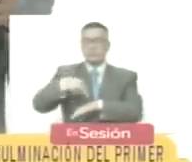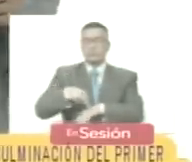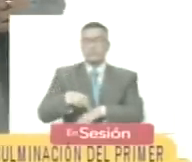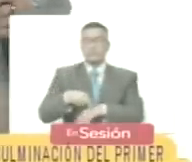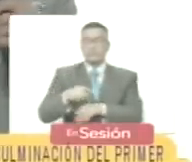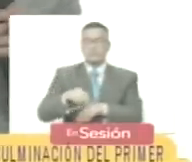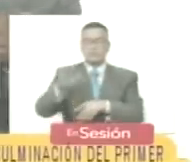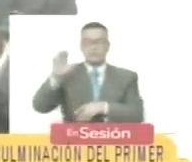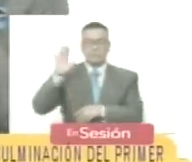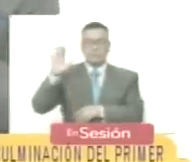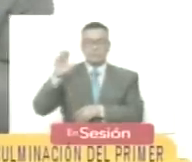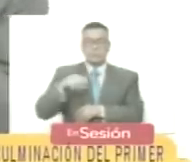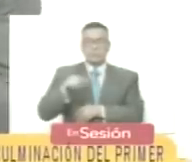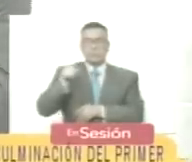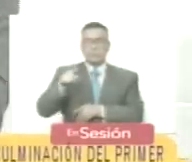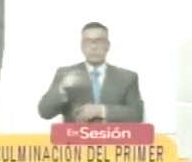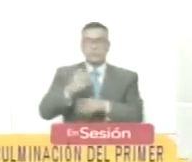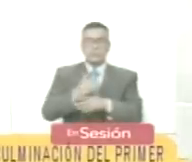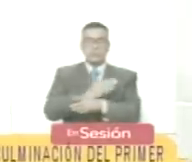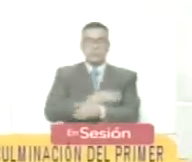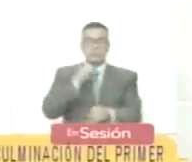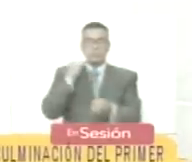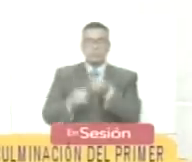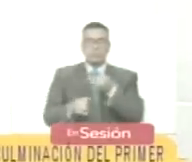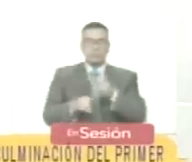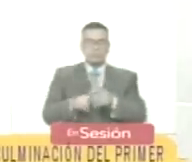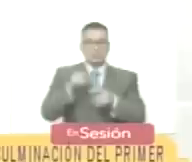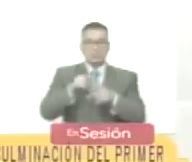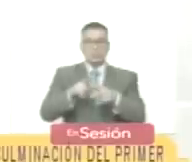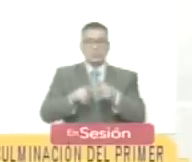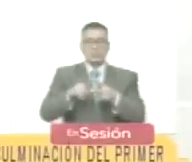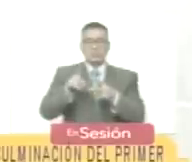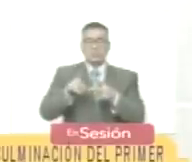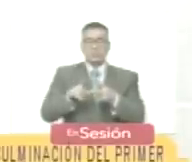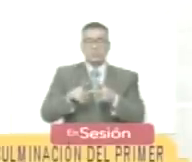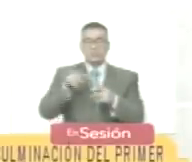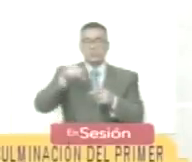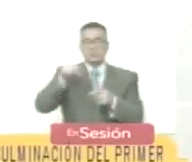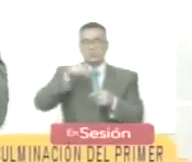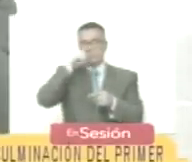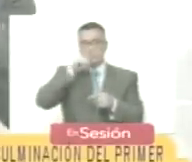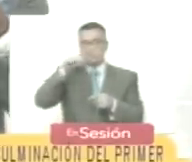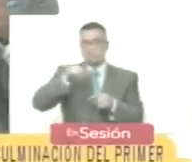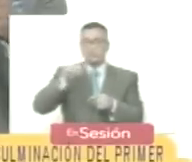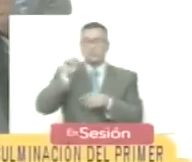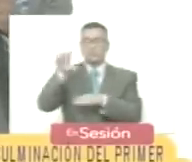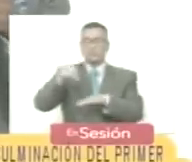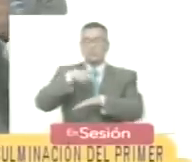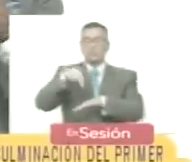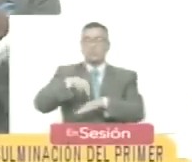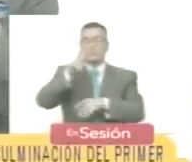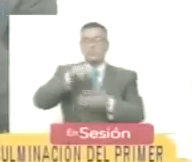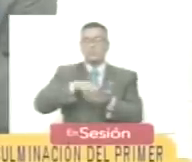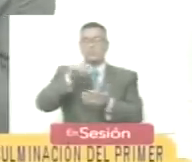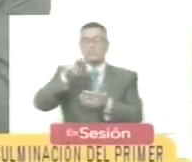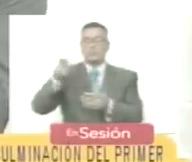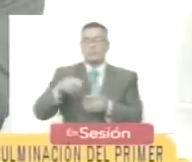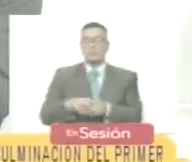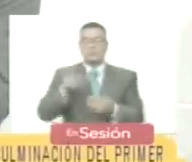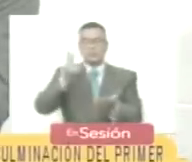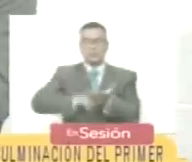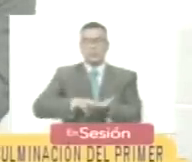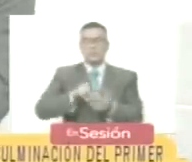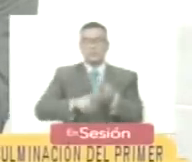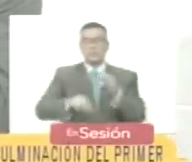nos comprometemos antes de que culmine el año de esta Asamblea Nacional 2022 en aprobar